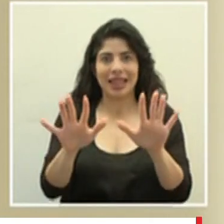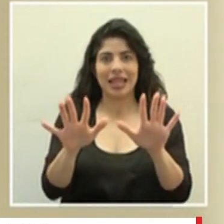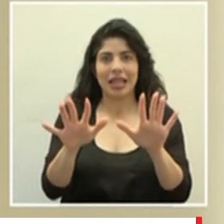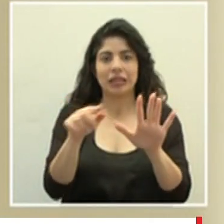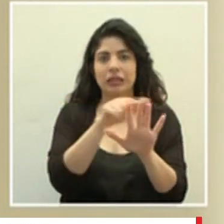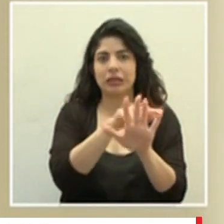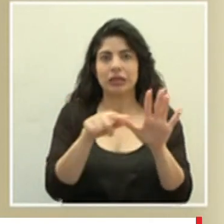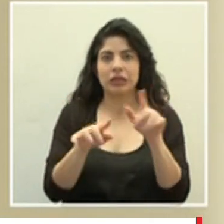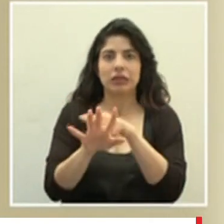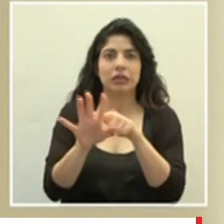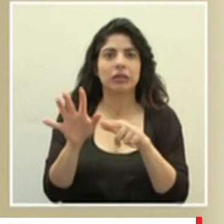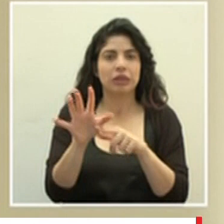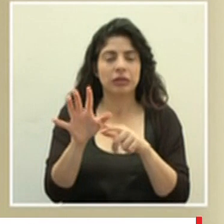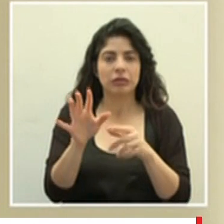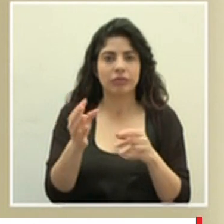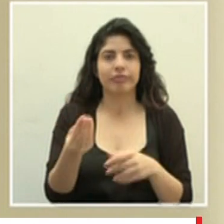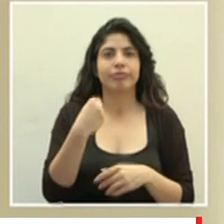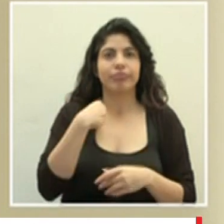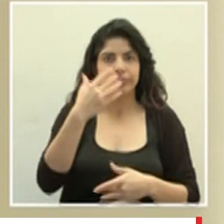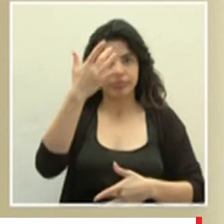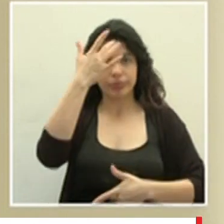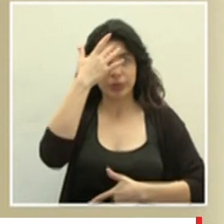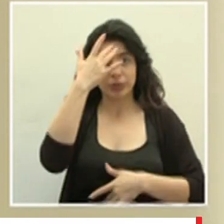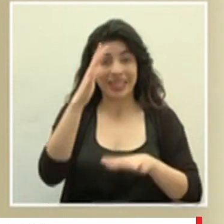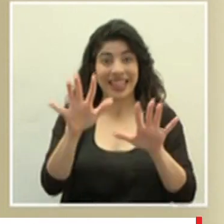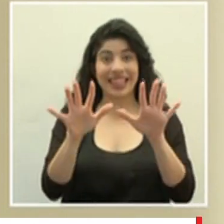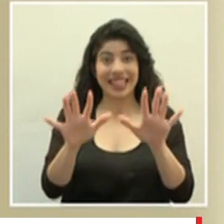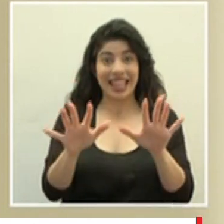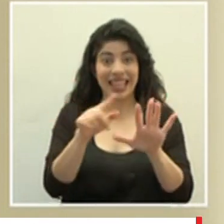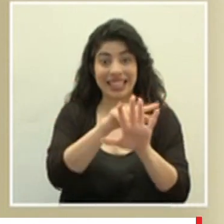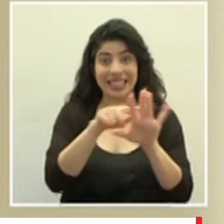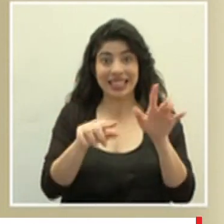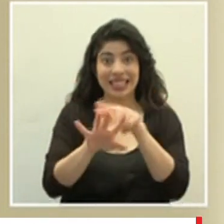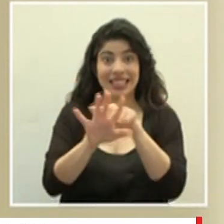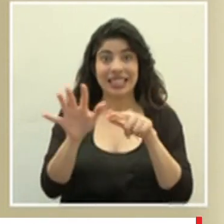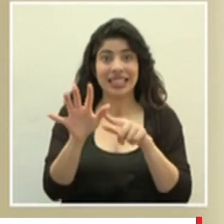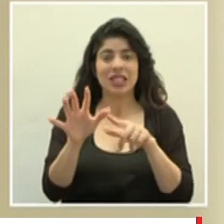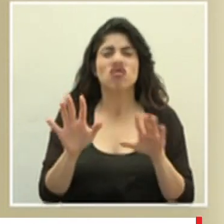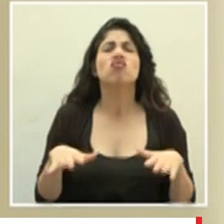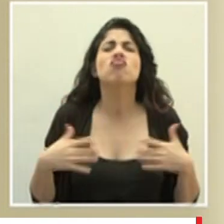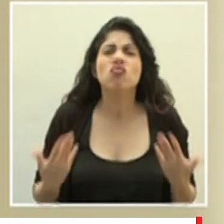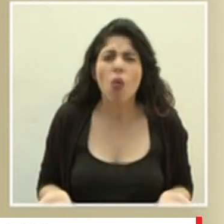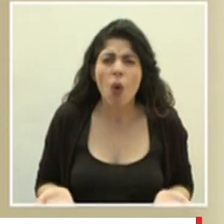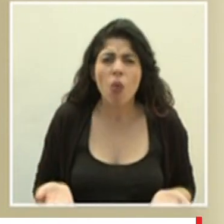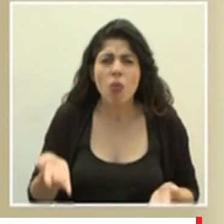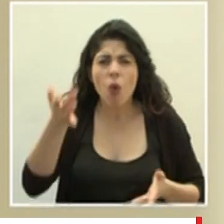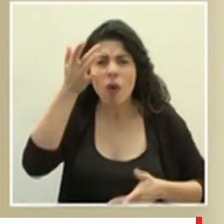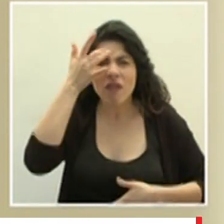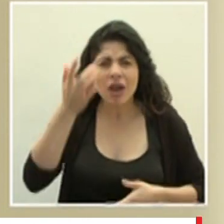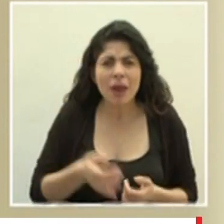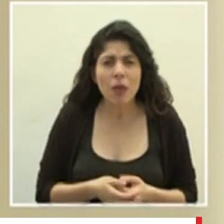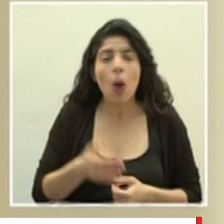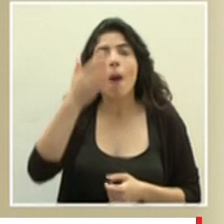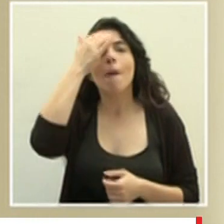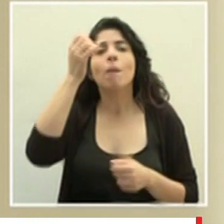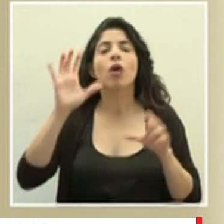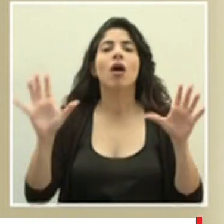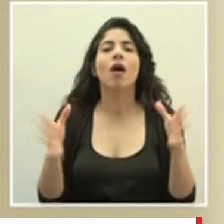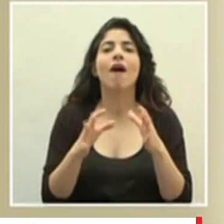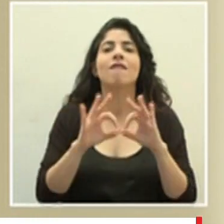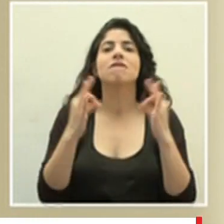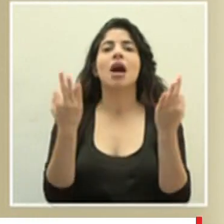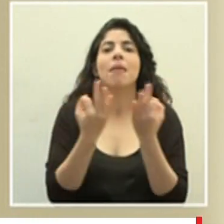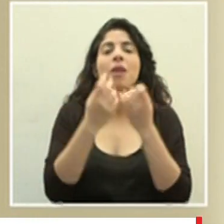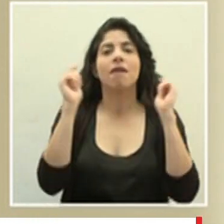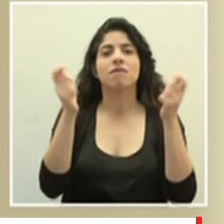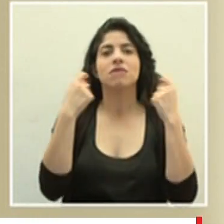contagio y que esas 10 personas, justamente el medio en que se contagiaron fue porque hicieron una actividad familiar